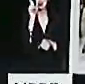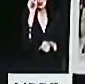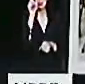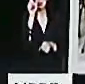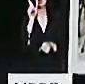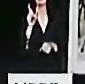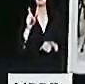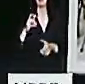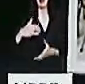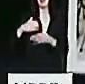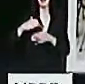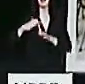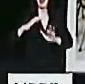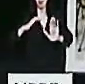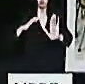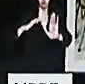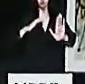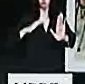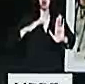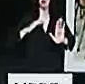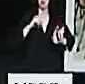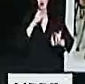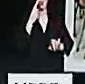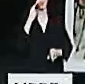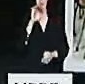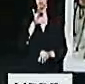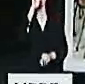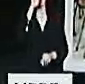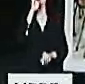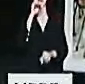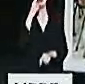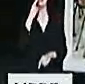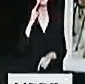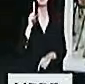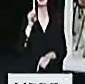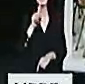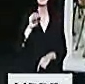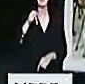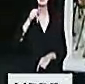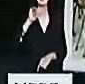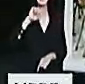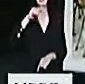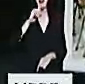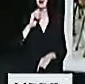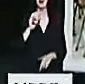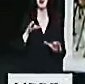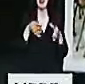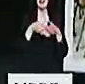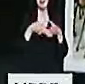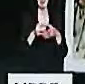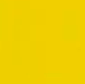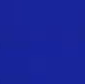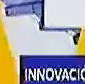escondido, así que el rugbista, en honor al sí, tremendo claro. éxito. Santiago Videla, seleccionado nacional de los Cóndores. Escuchamos su pregunta,